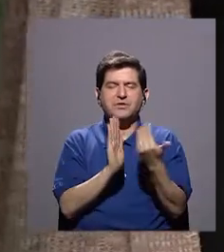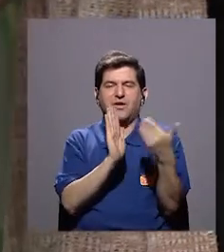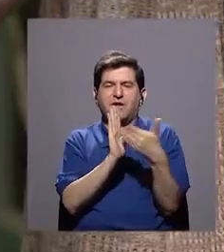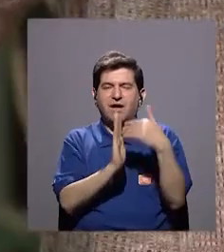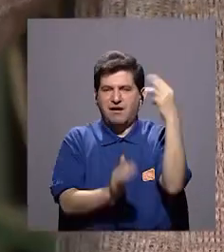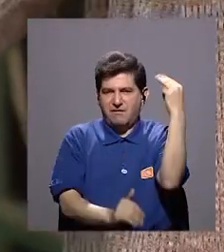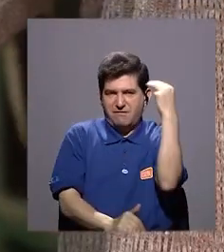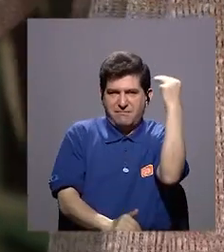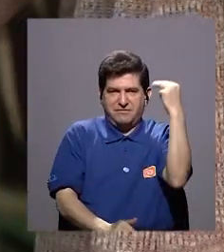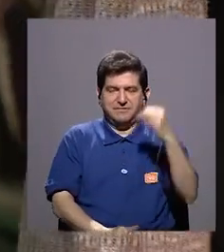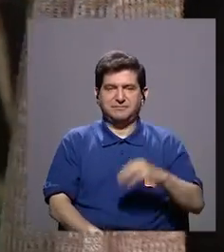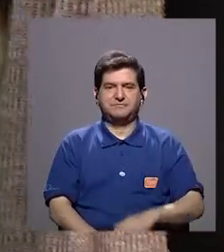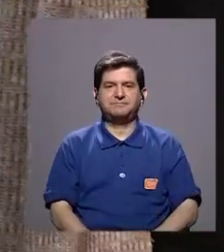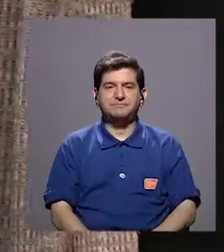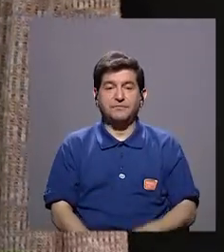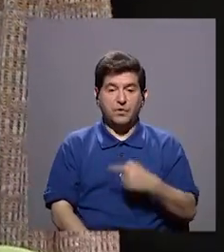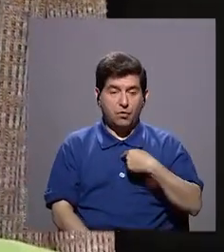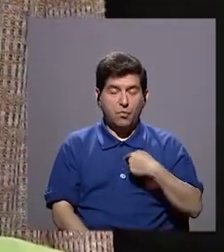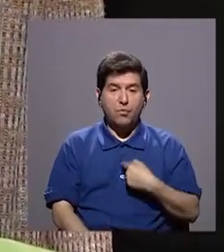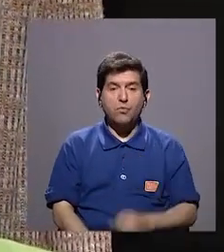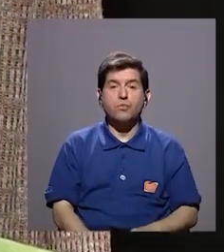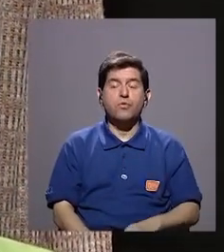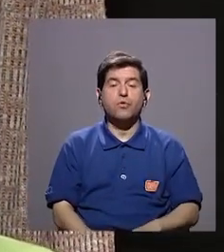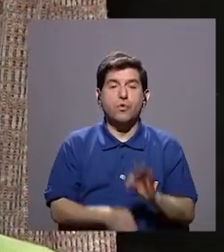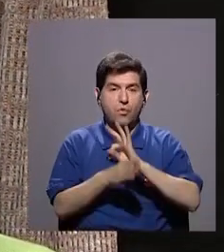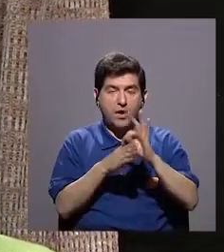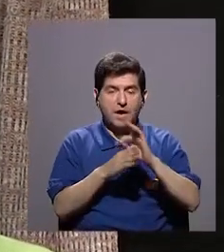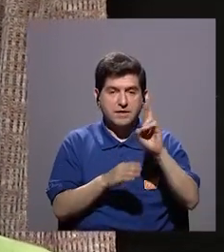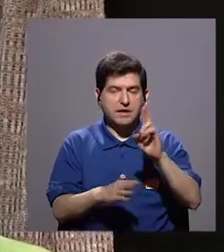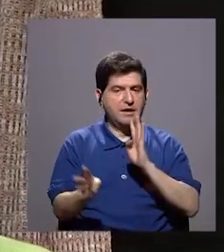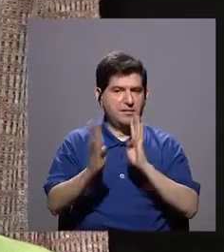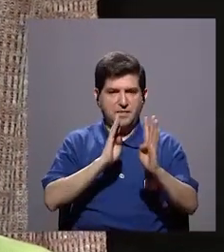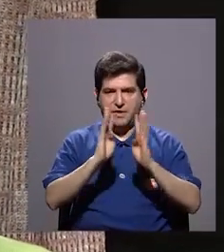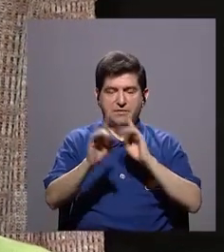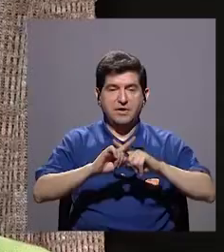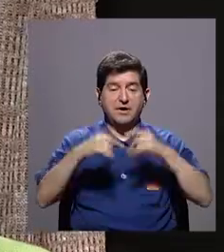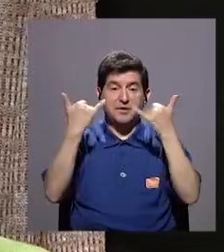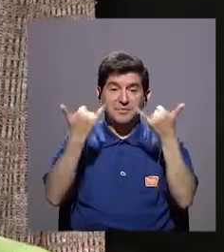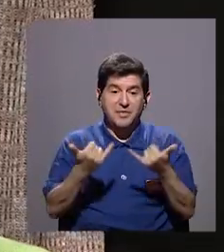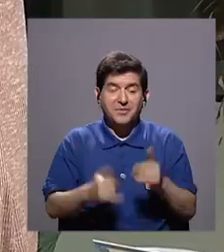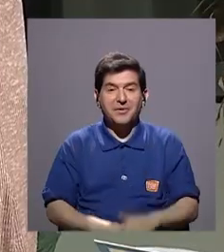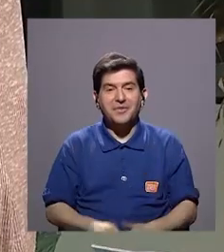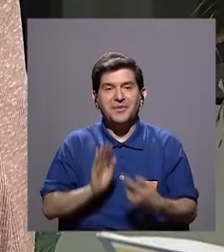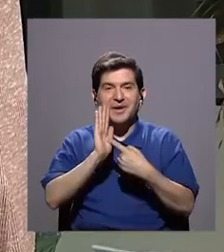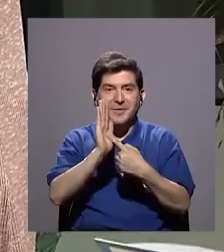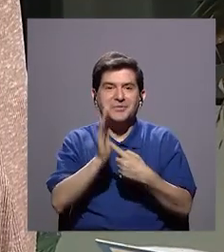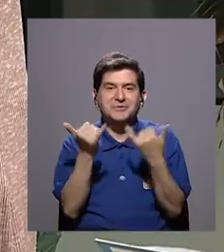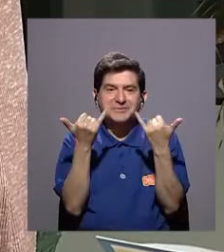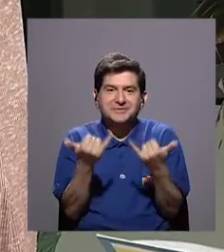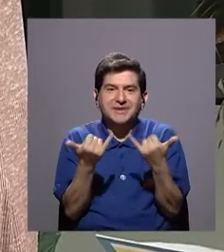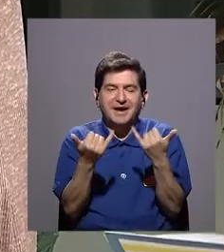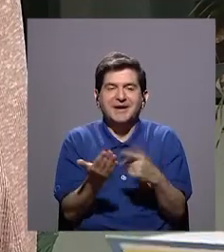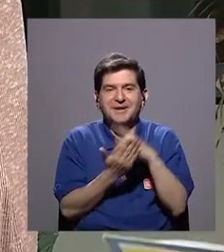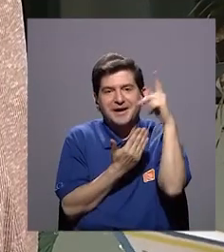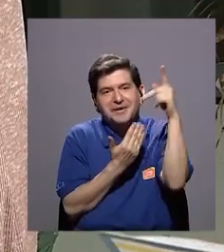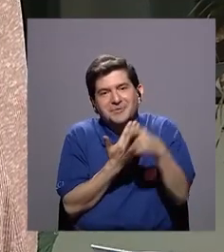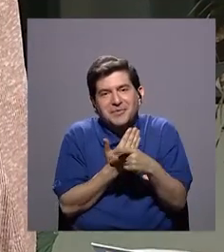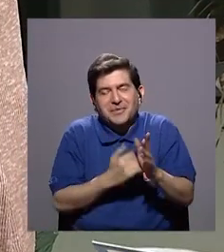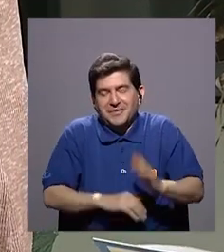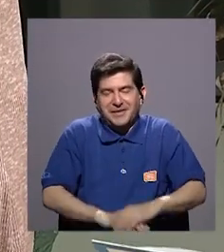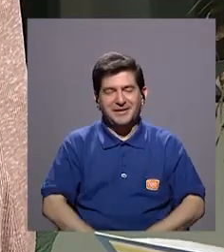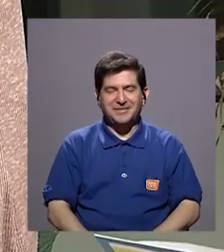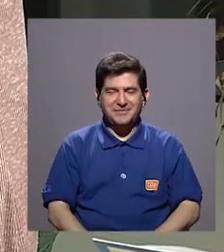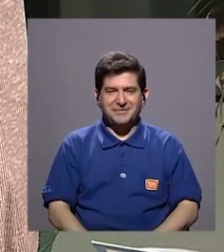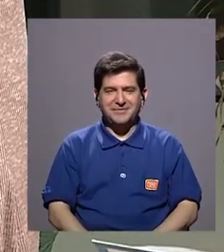los ruidos mentales. Normalmente cuando uno hace una sesión de Reiki no habla, pero como ahora estamos transmitiendo en vivo. Para efectos del programa.